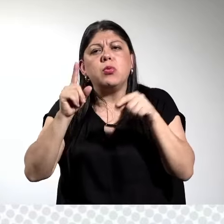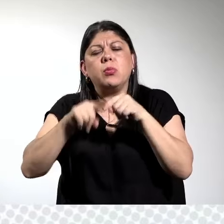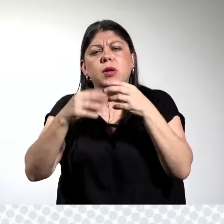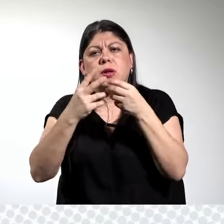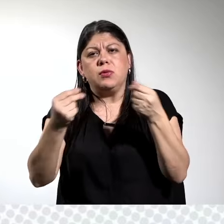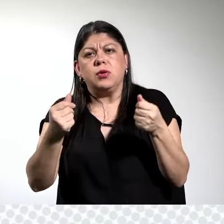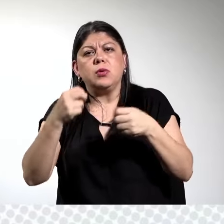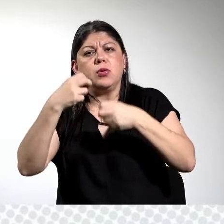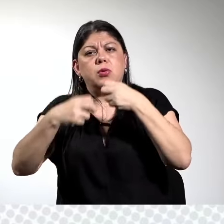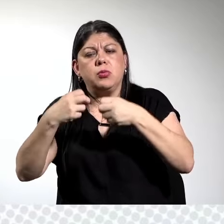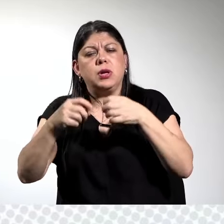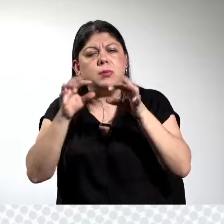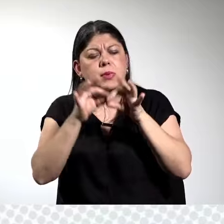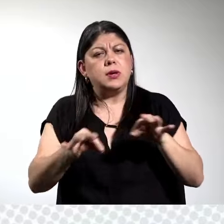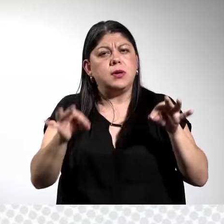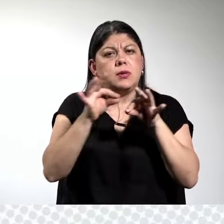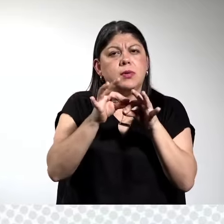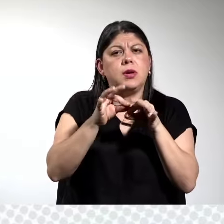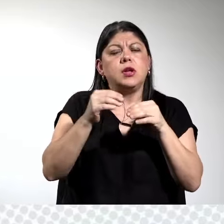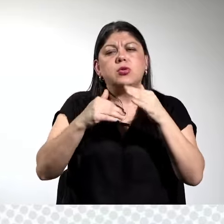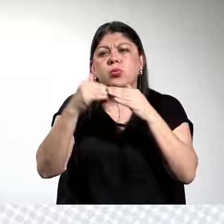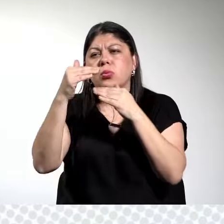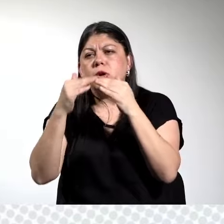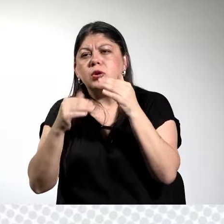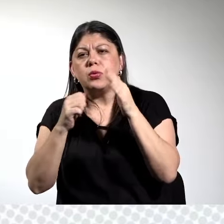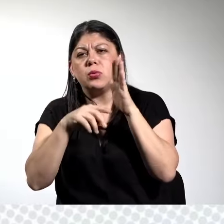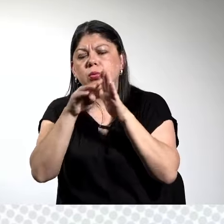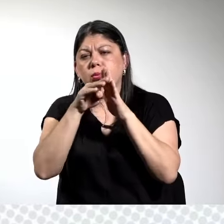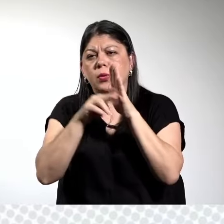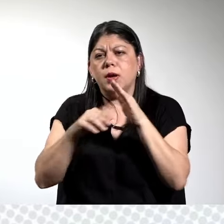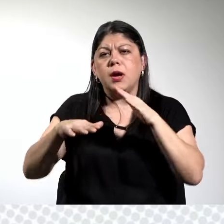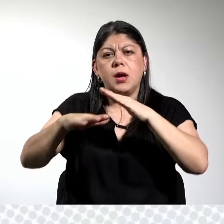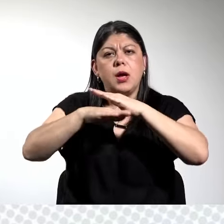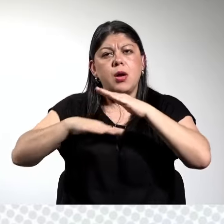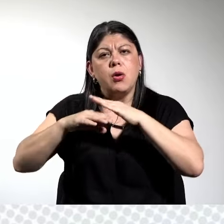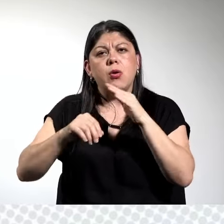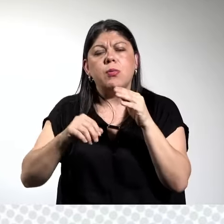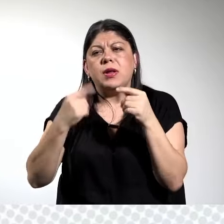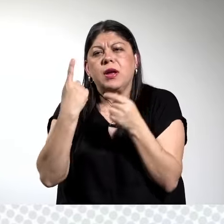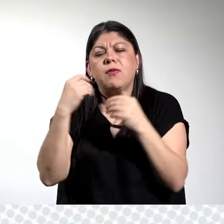los problemas, y esto es importante, son estructurales, están basados en un sistema de